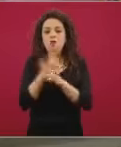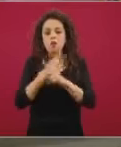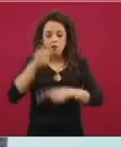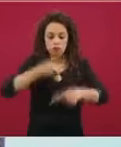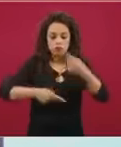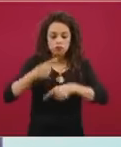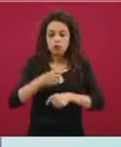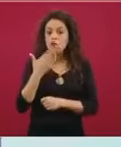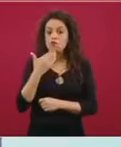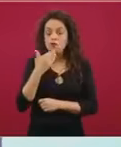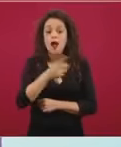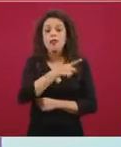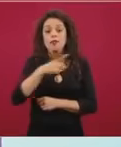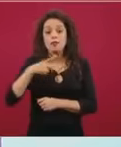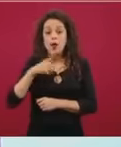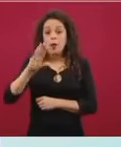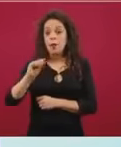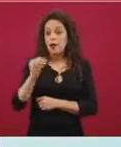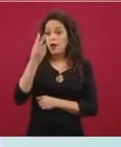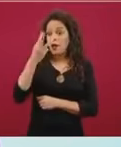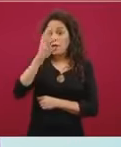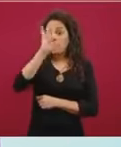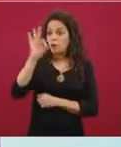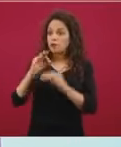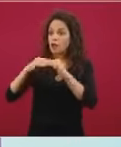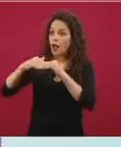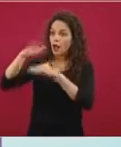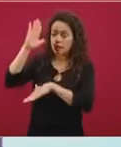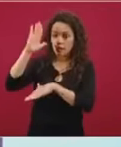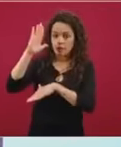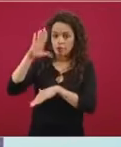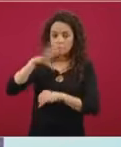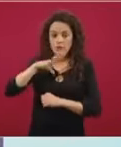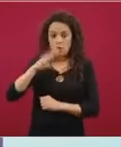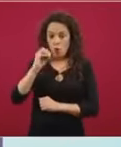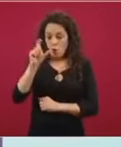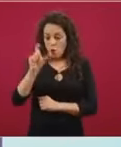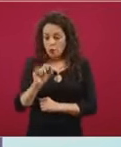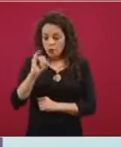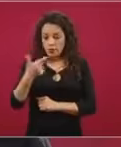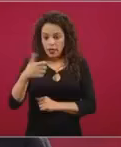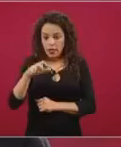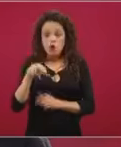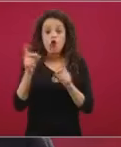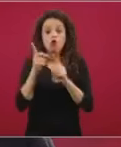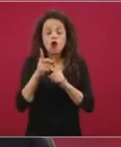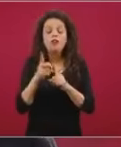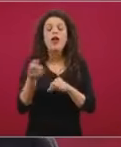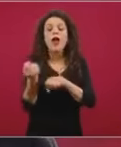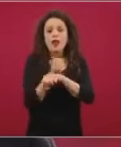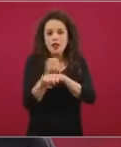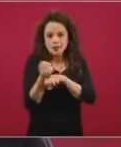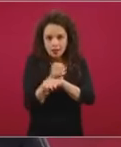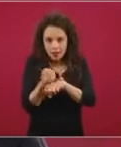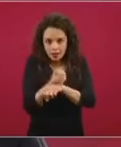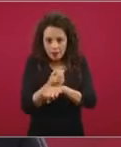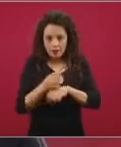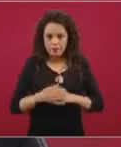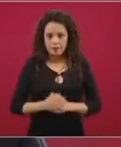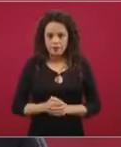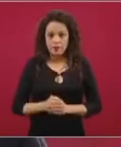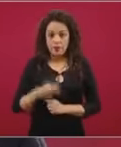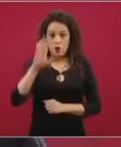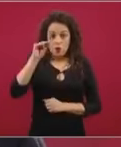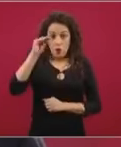por arriba del 93% de concentración de oxígeno y por debajo del 90% es